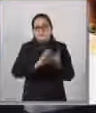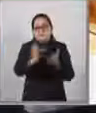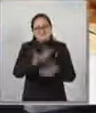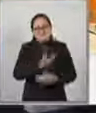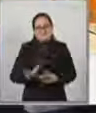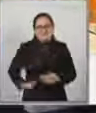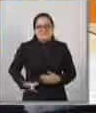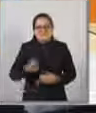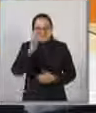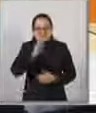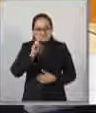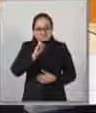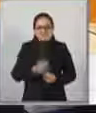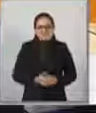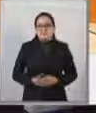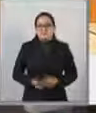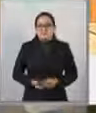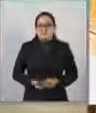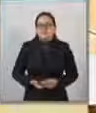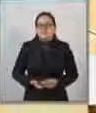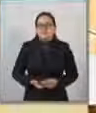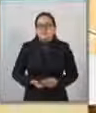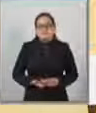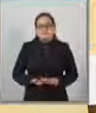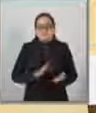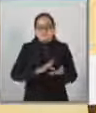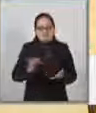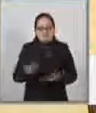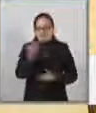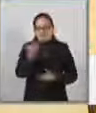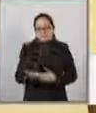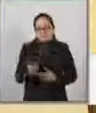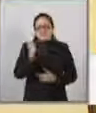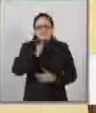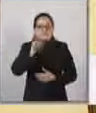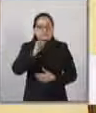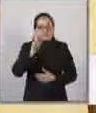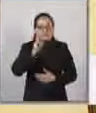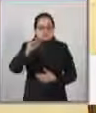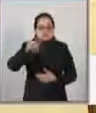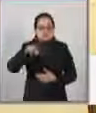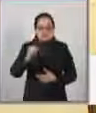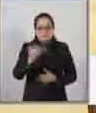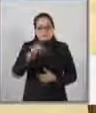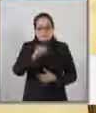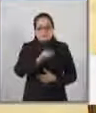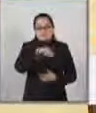presidenta. Gracias a usted, senadora Anaya Mota.